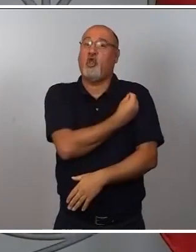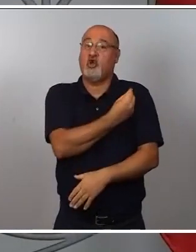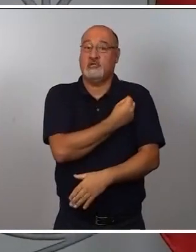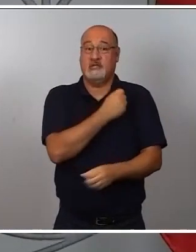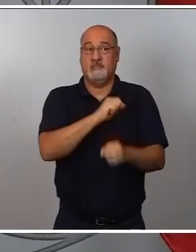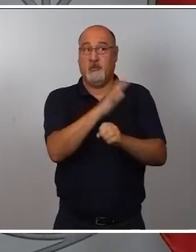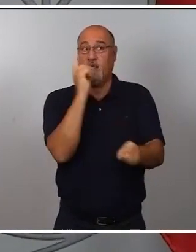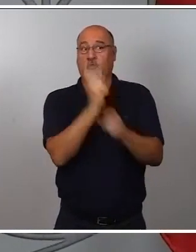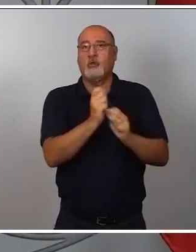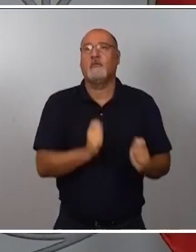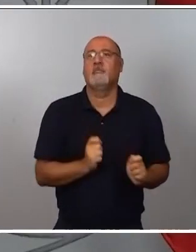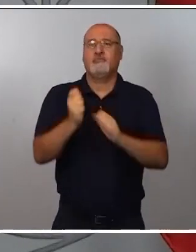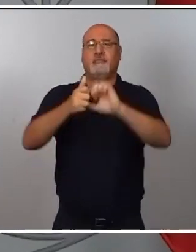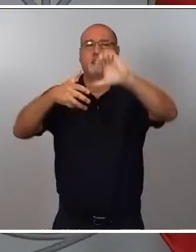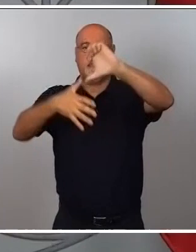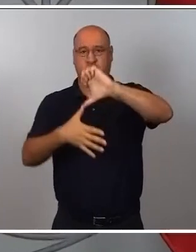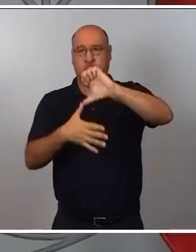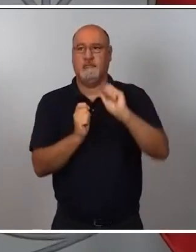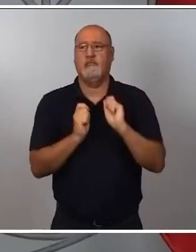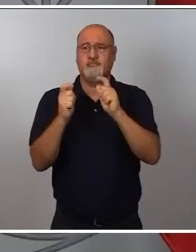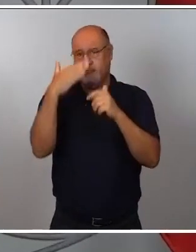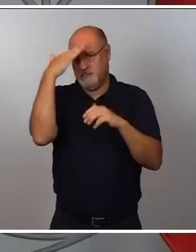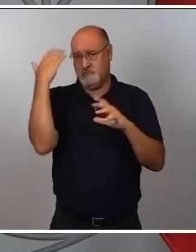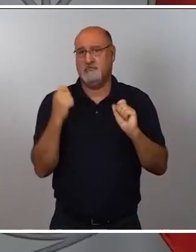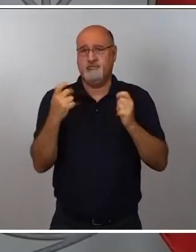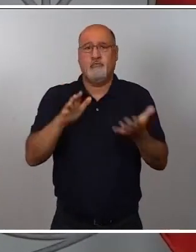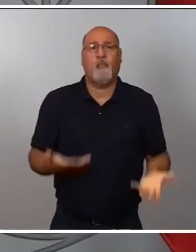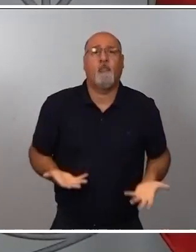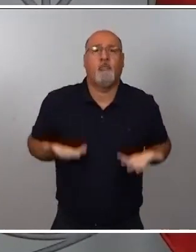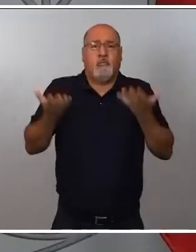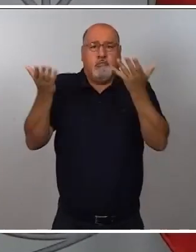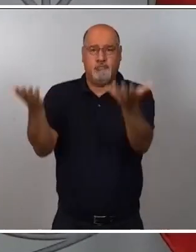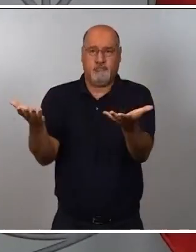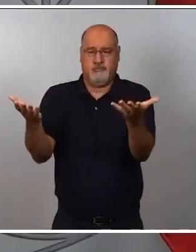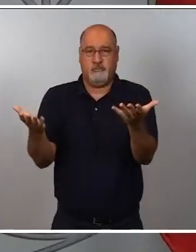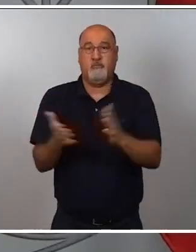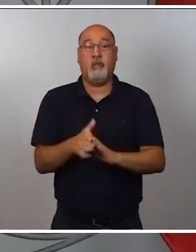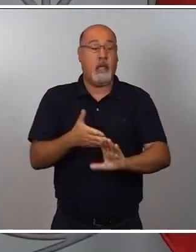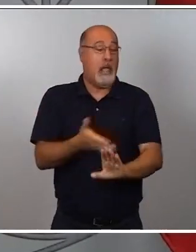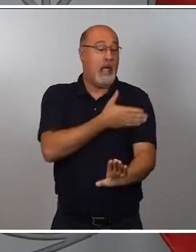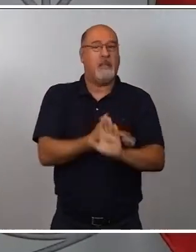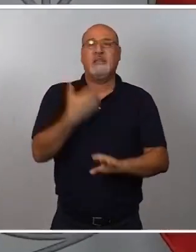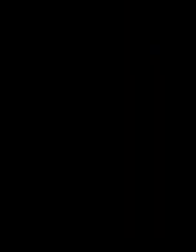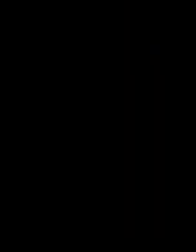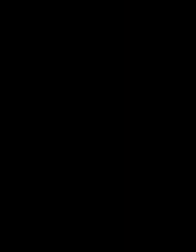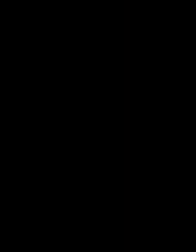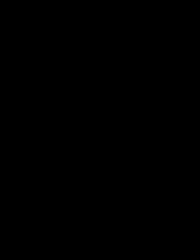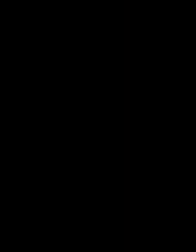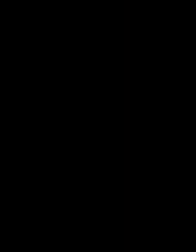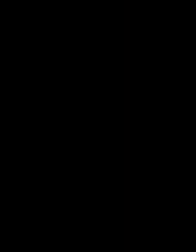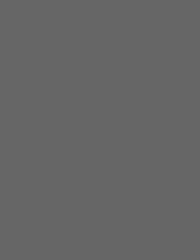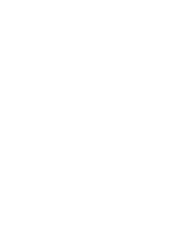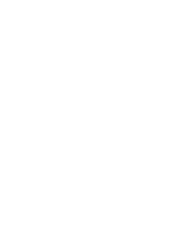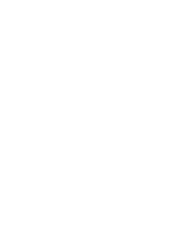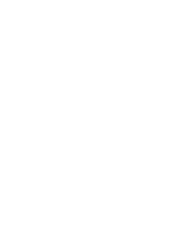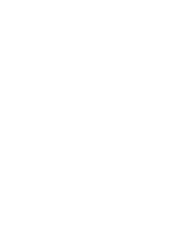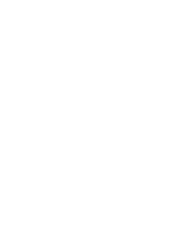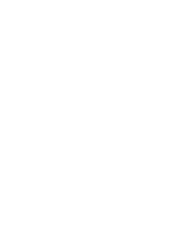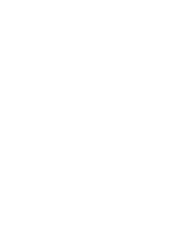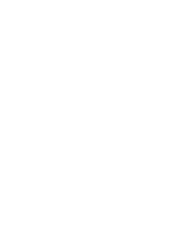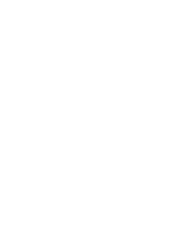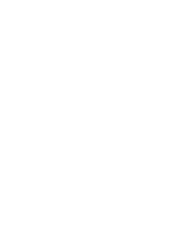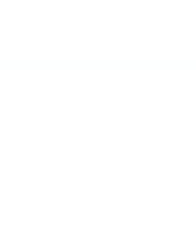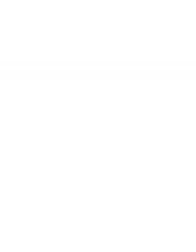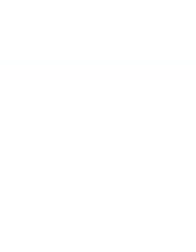latinoamericanos e o goberno ha cumplido ya con el envío de 6 millóns destes vacunes destes 15,5